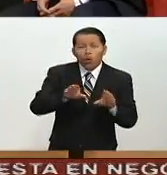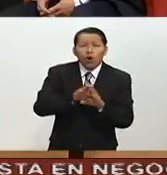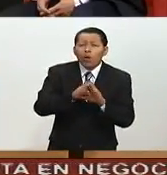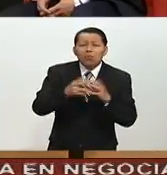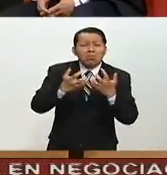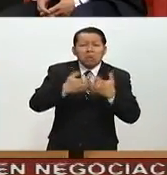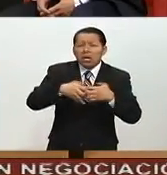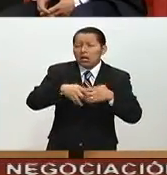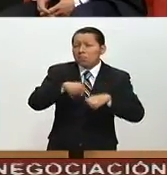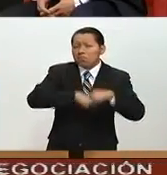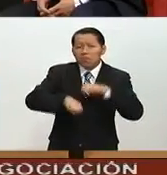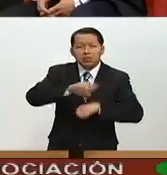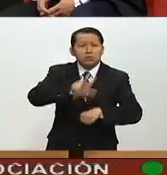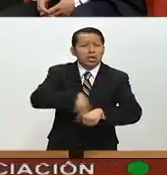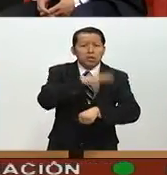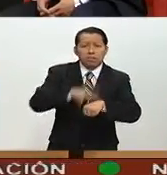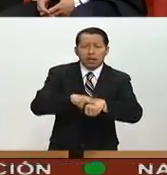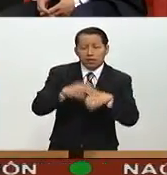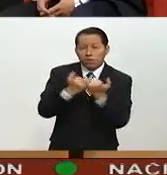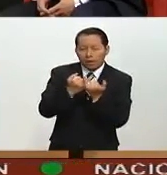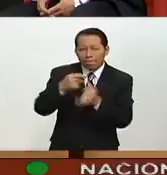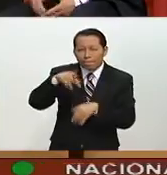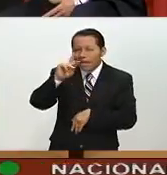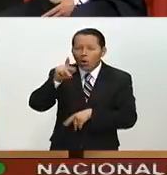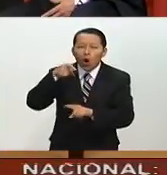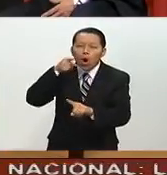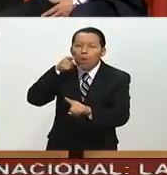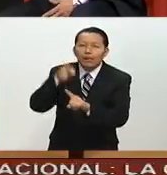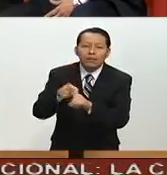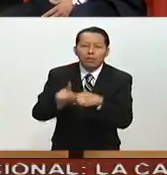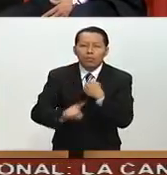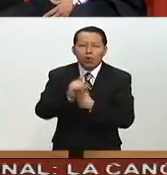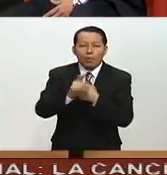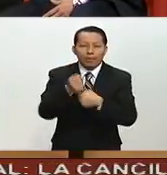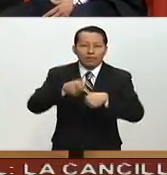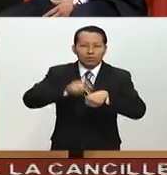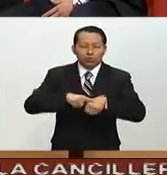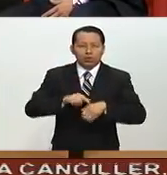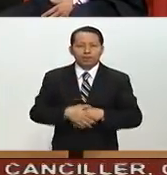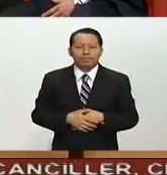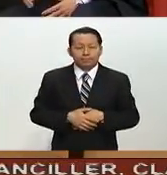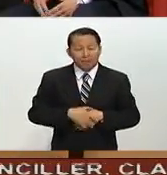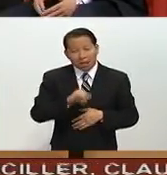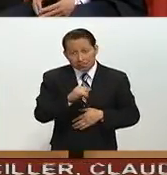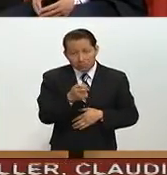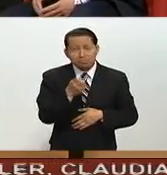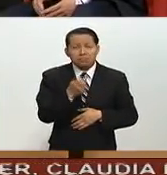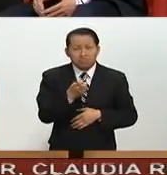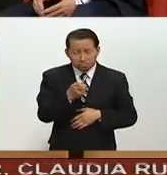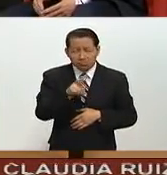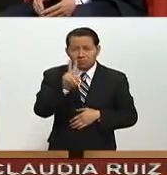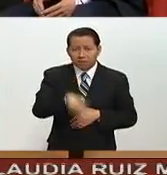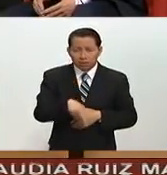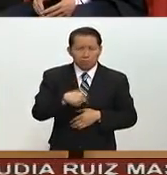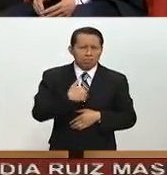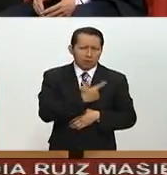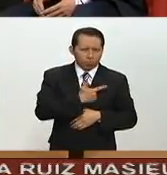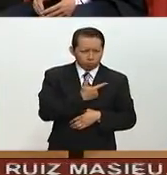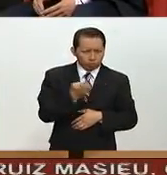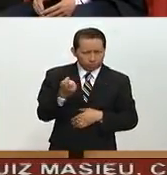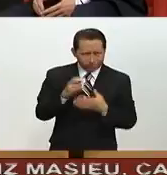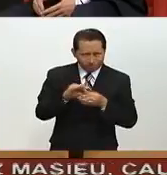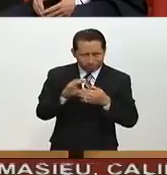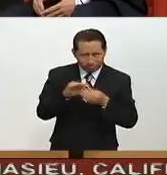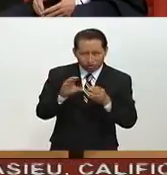empresa cualquiera, pero lo están haciendo para resolver una problemática. Sigue siendo un medio y al final es otro. Exactamente, justamente me encanta esto que dices